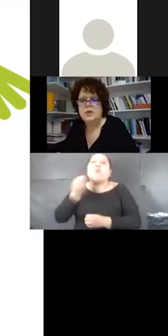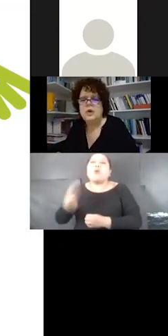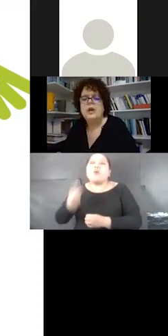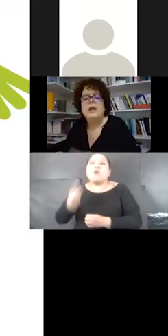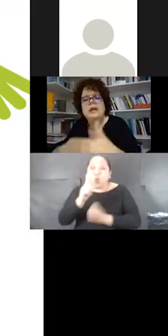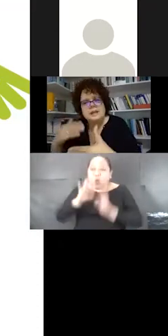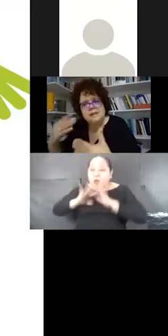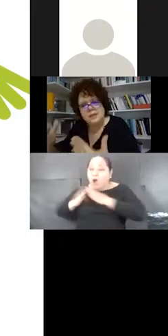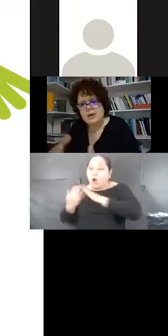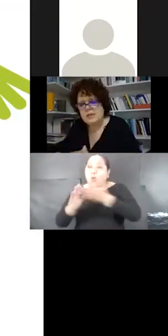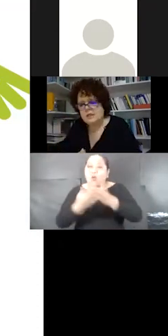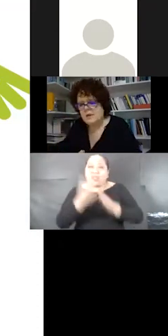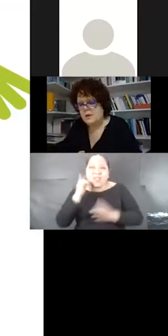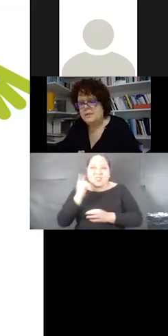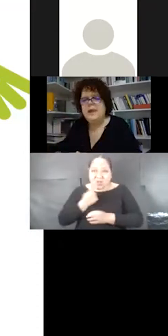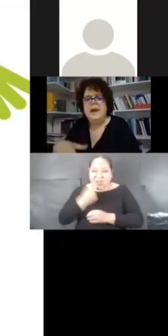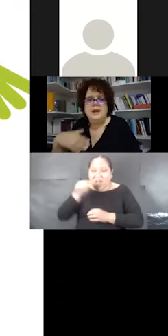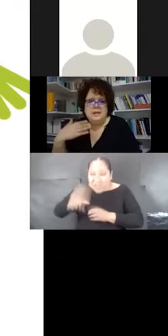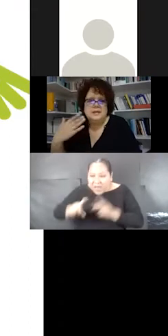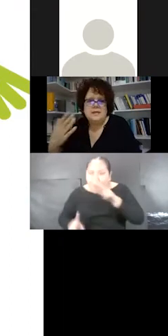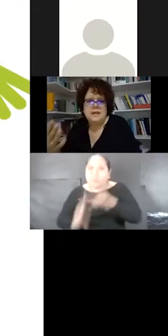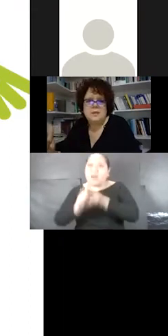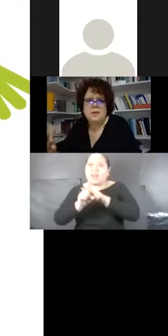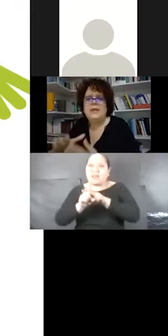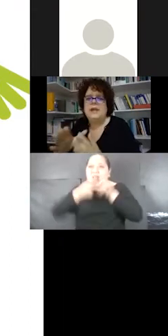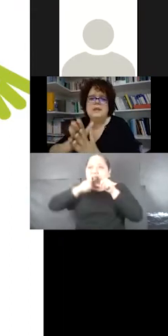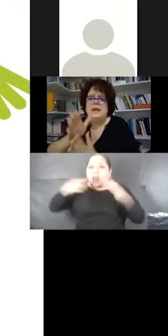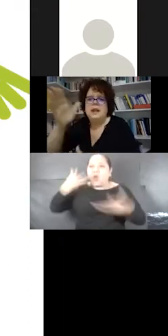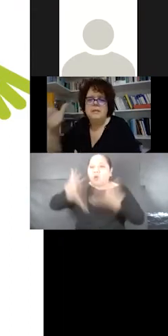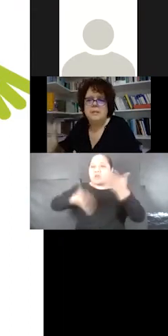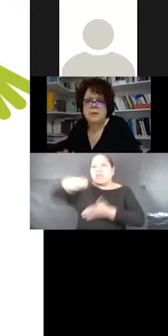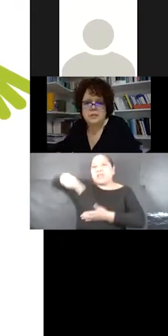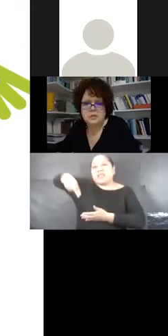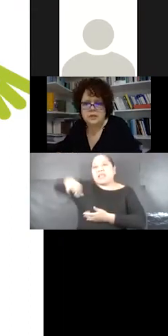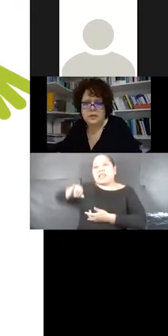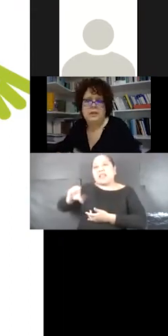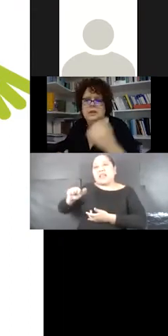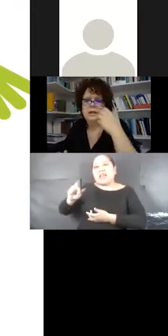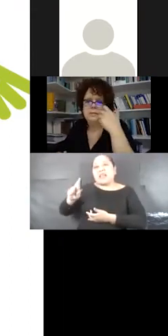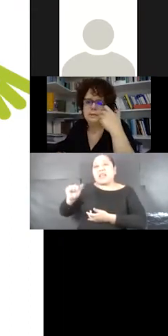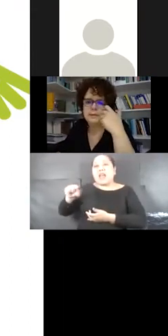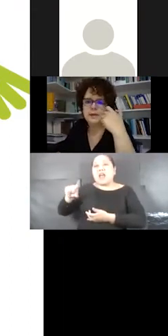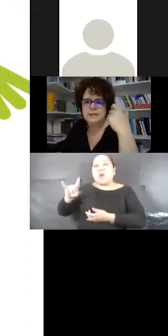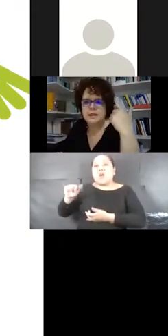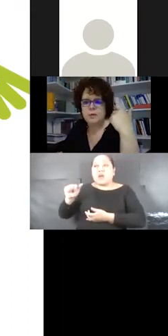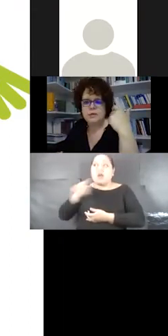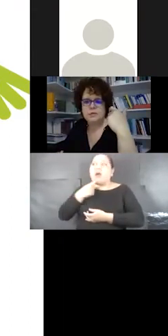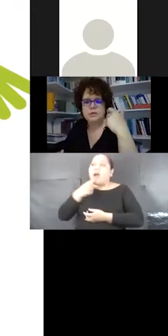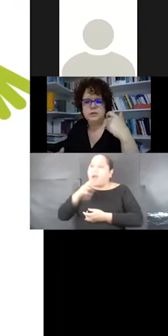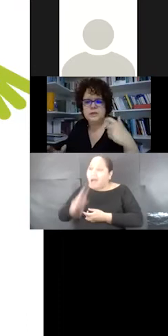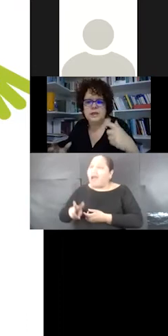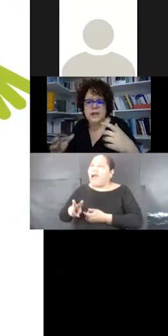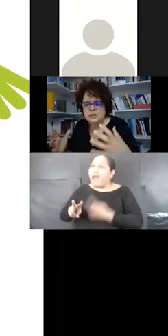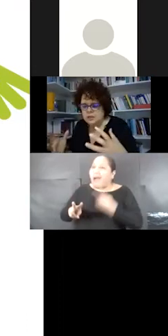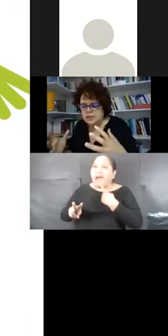eso dio que es esto pie a que se dieran cuenta de que así era el mismo proceso en las demás lenguas, ¿no?